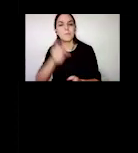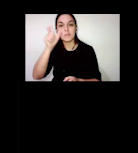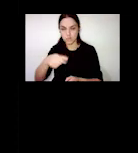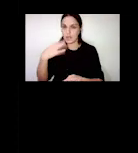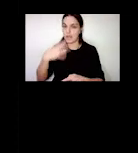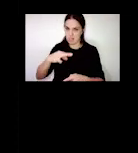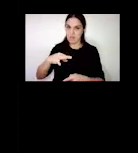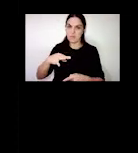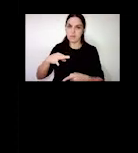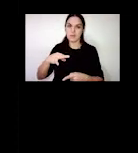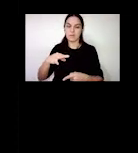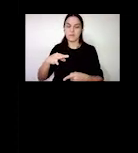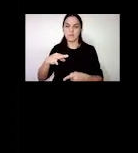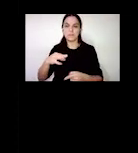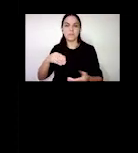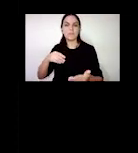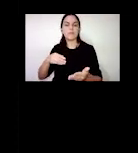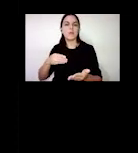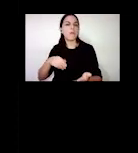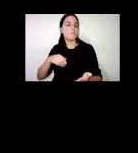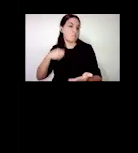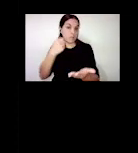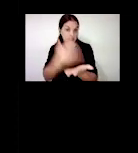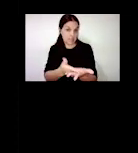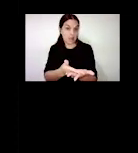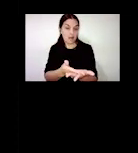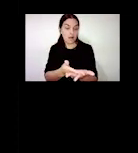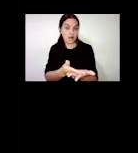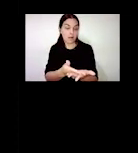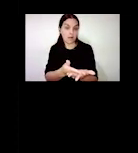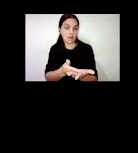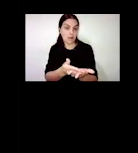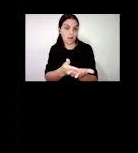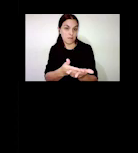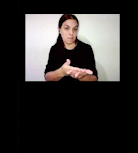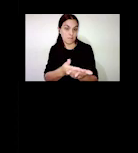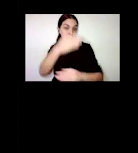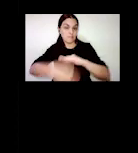obligados a presentar, ¿sí? O sea, que al 31/12